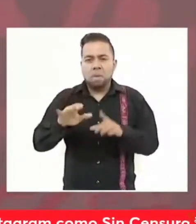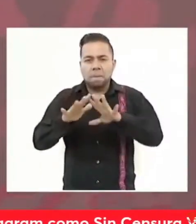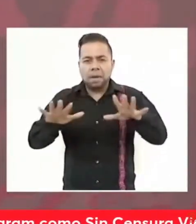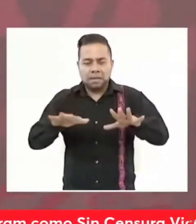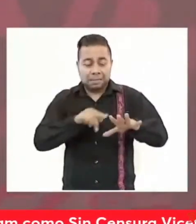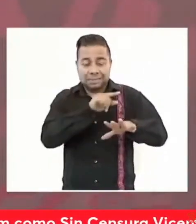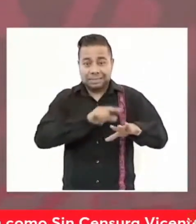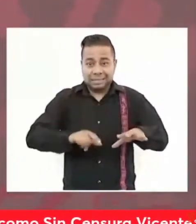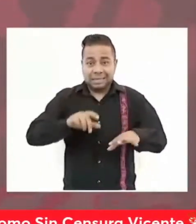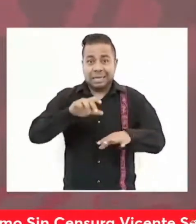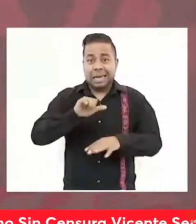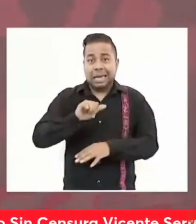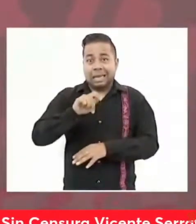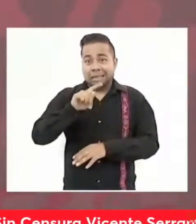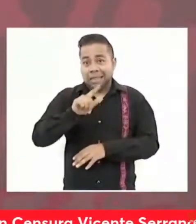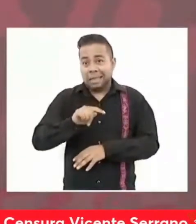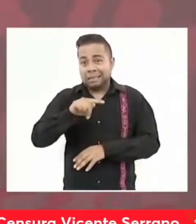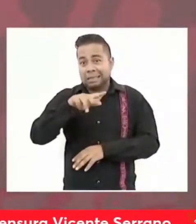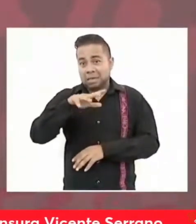Eso le pidió